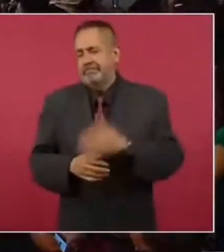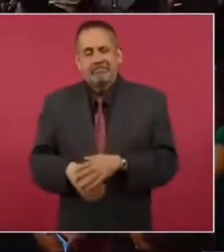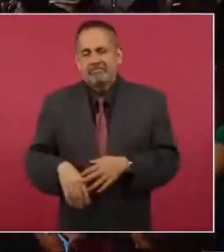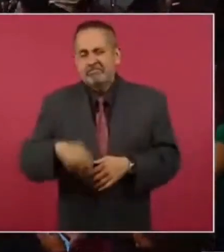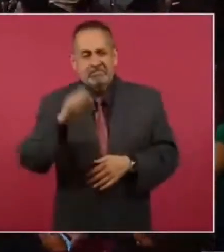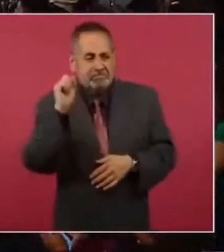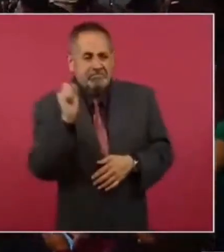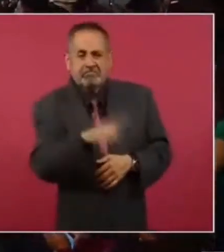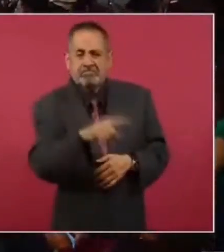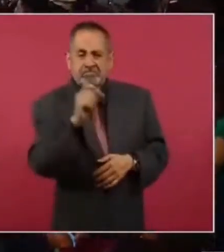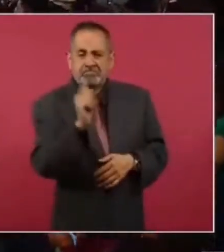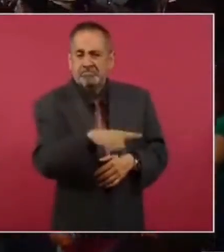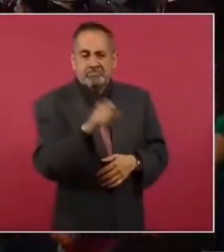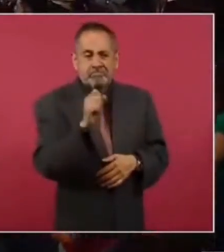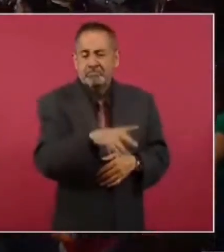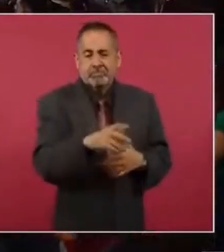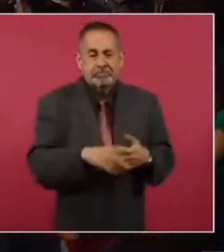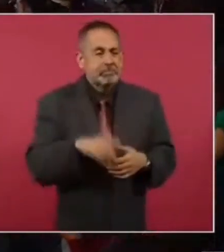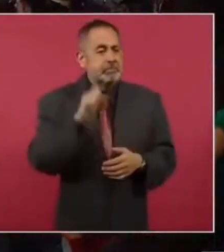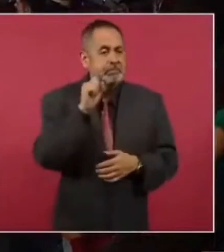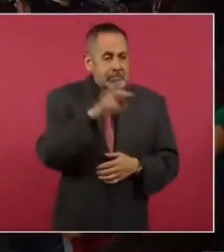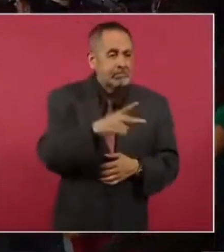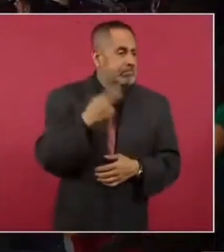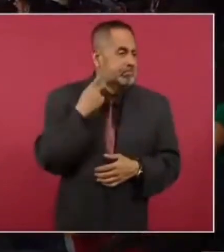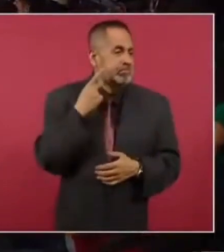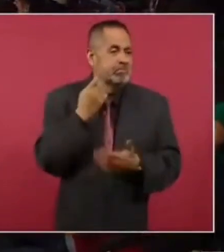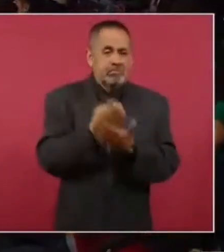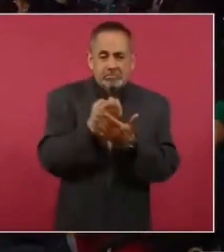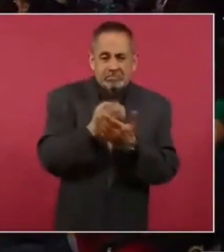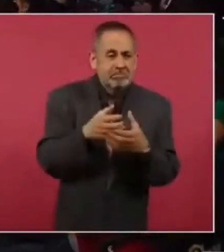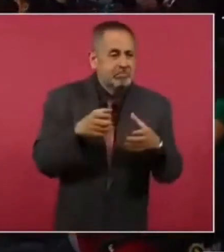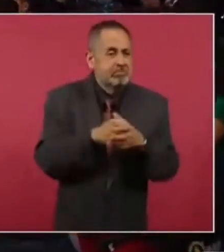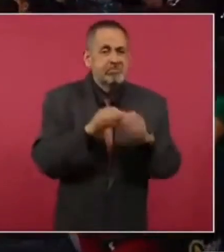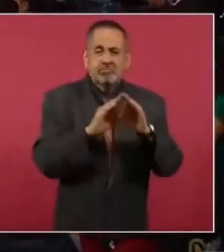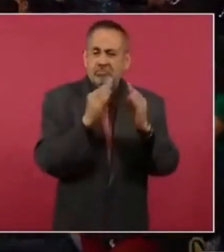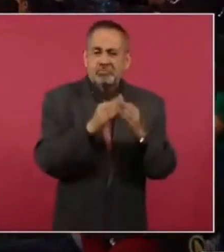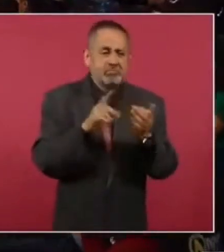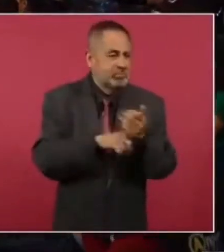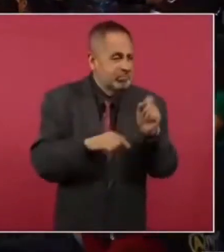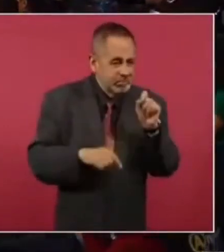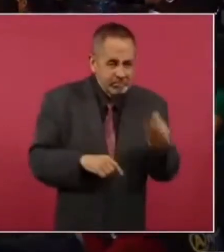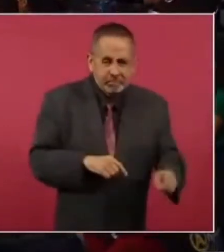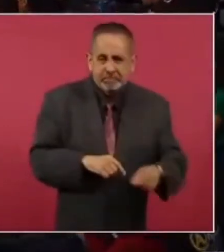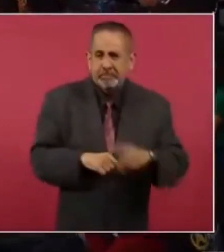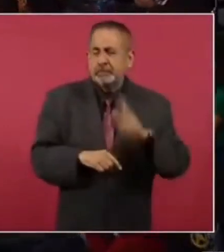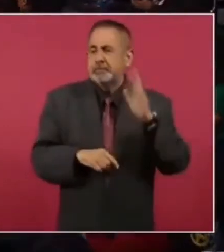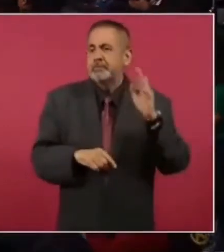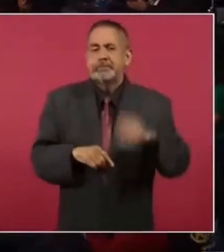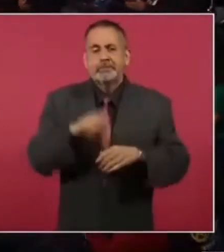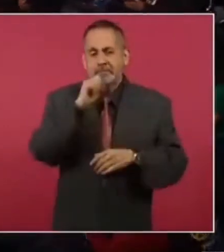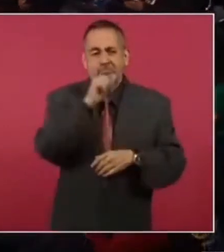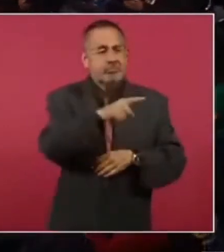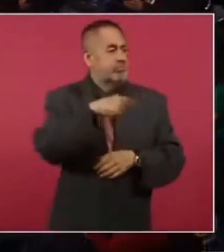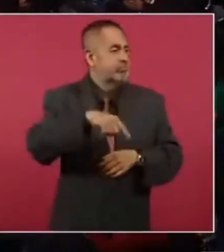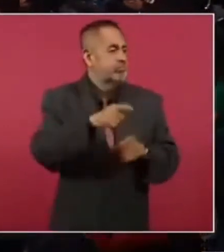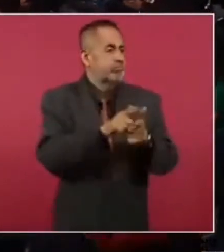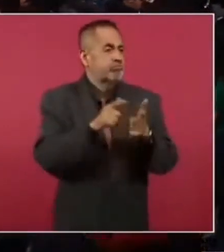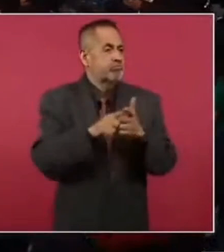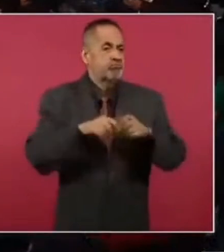mismo, la misma política económica, los mismos